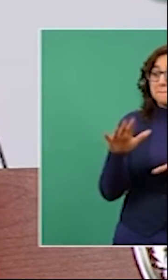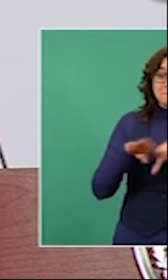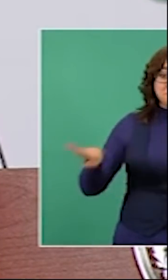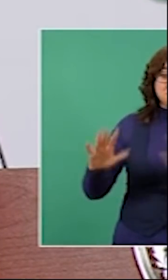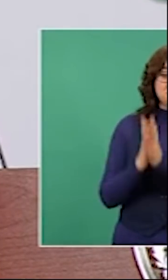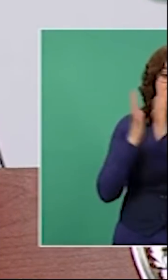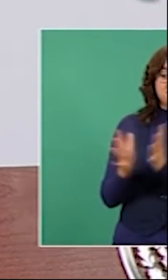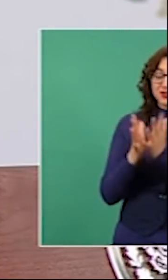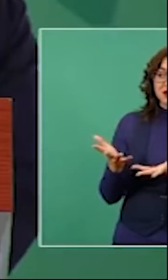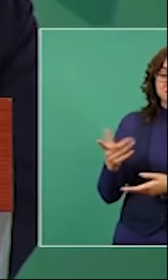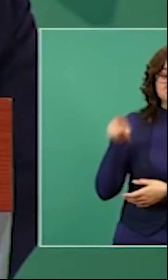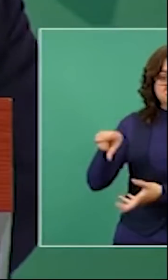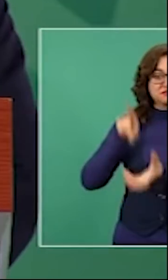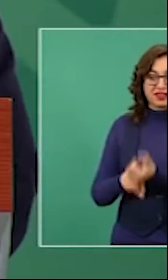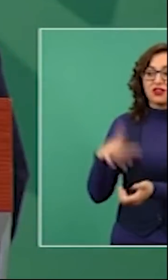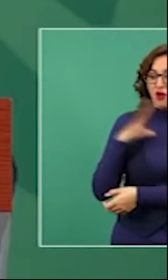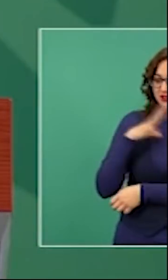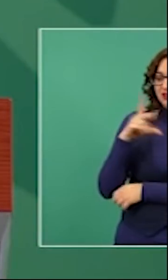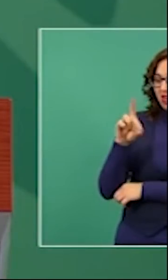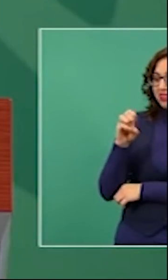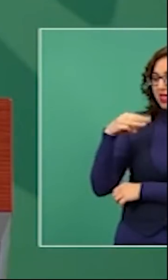los aparatos